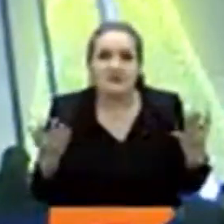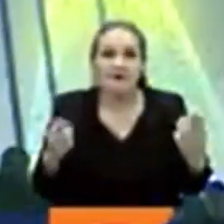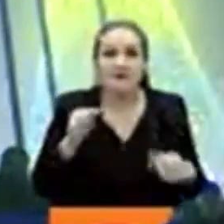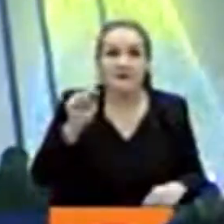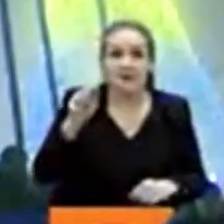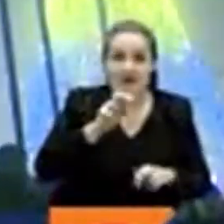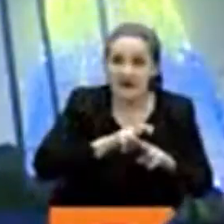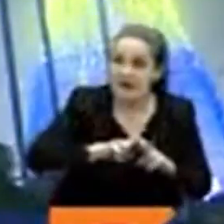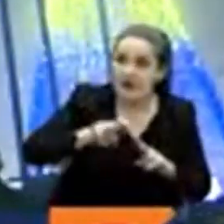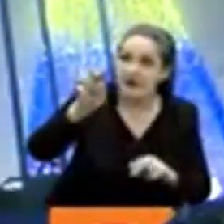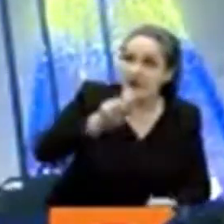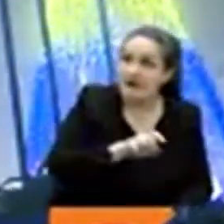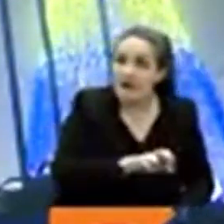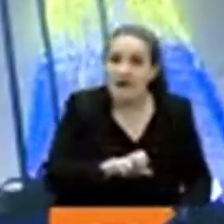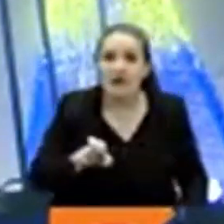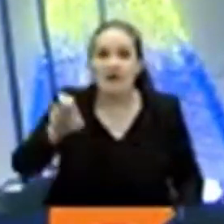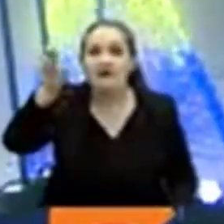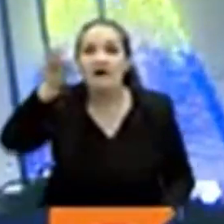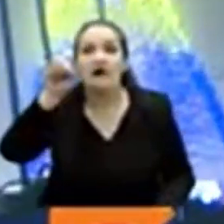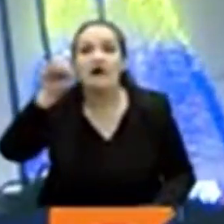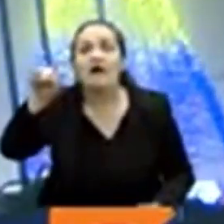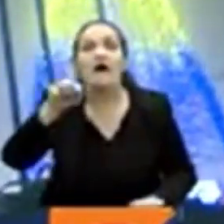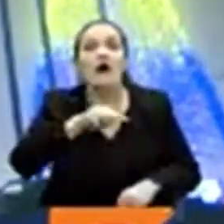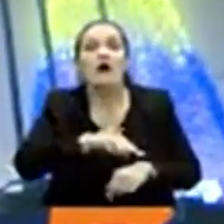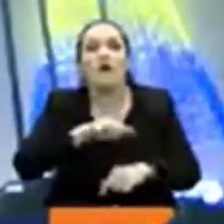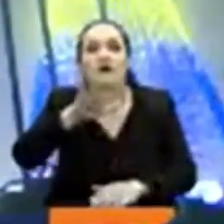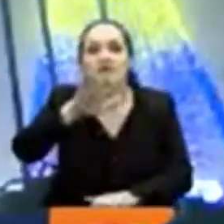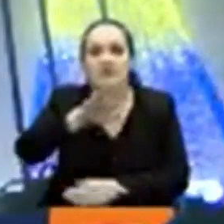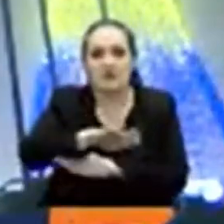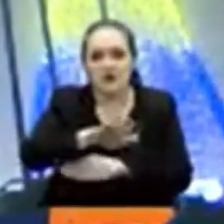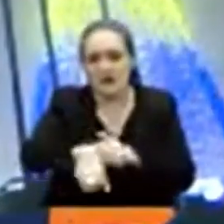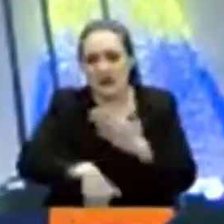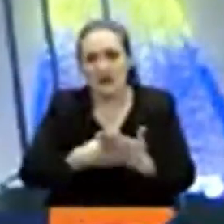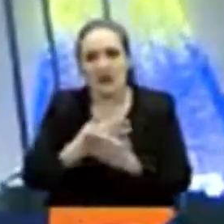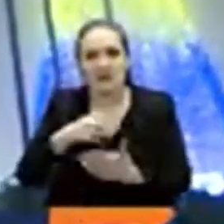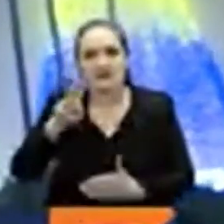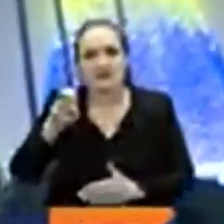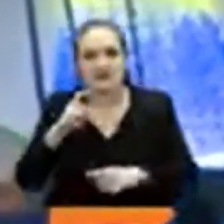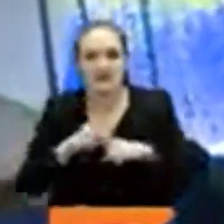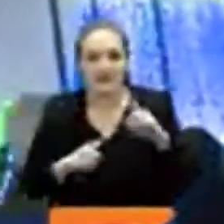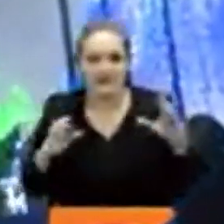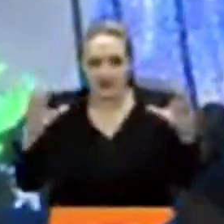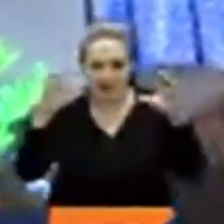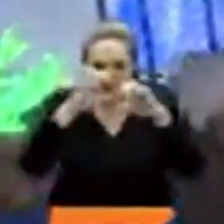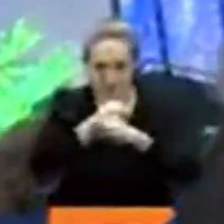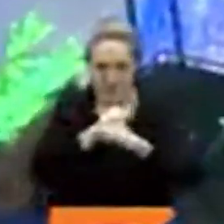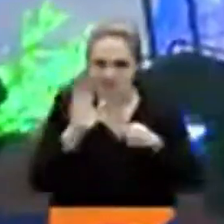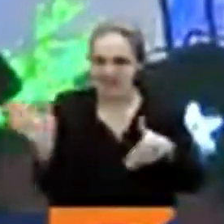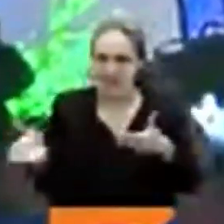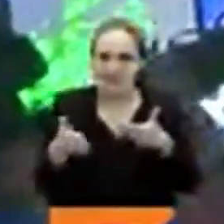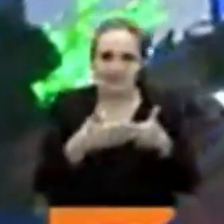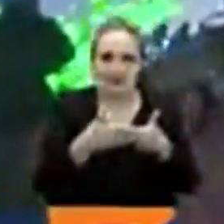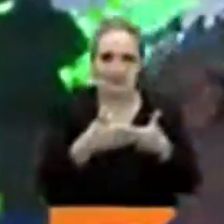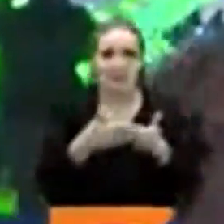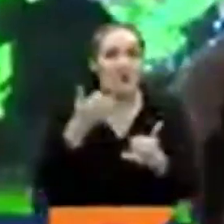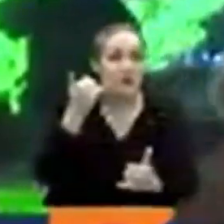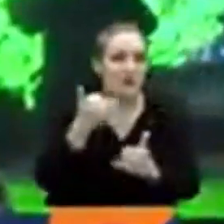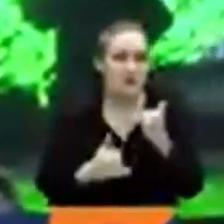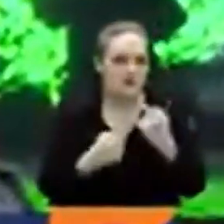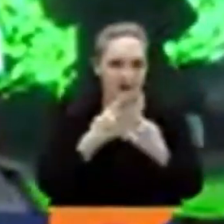para disfrutar de las luces es de 5 de la tarde a 7:30 de la noche. Y Damaris, no me puedo despedir sin